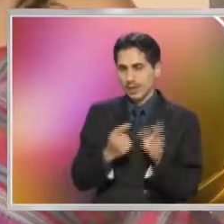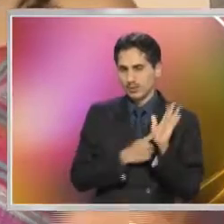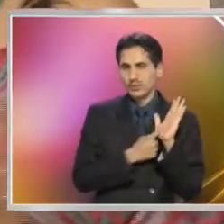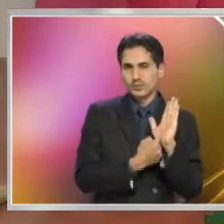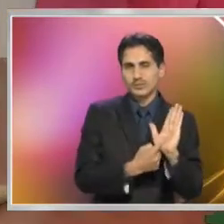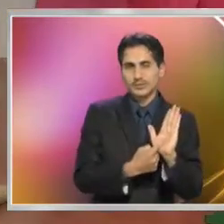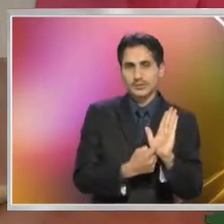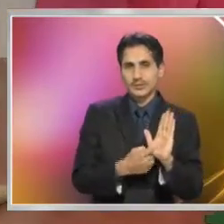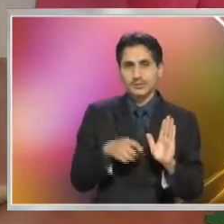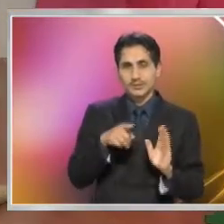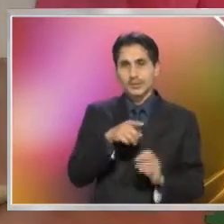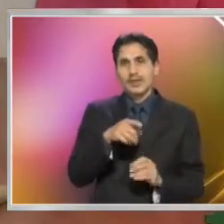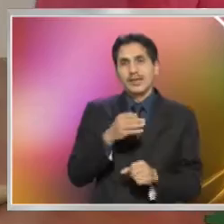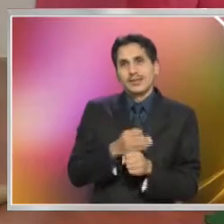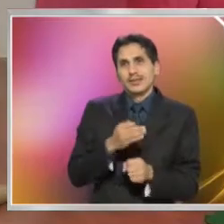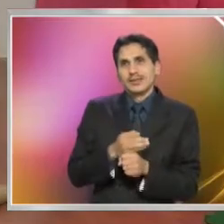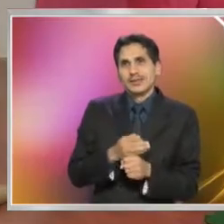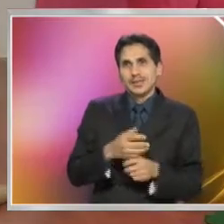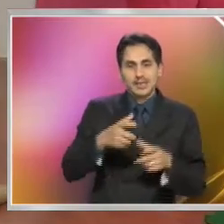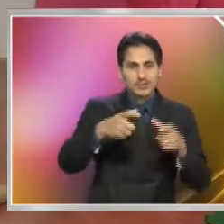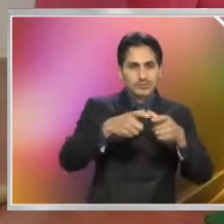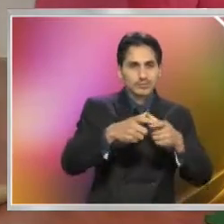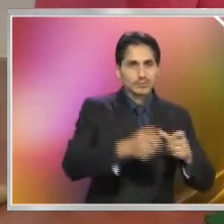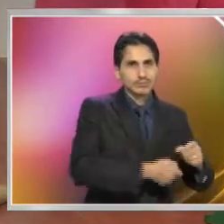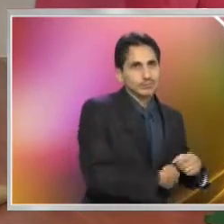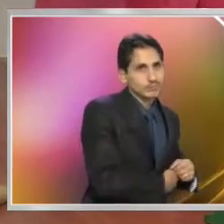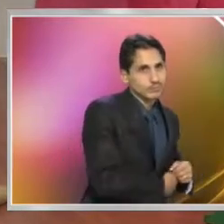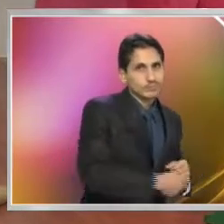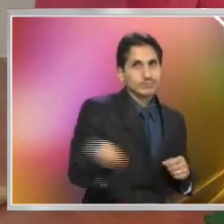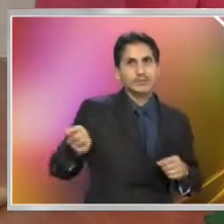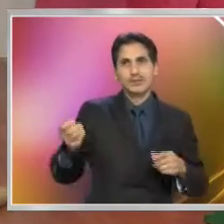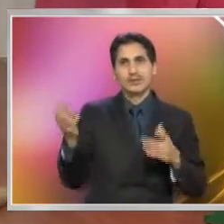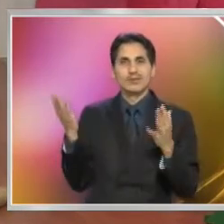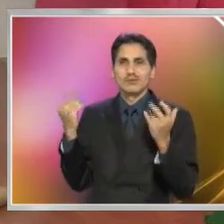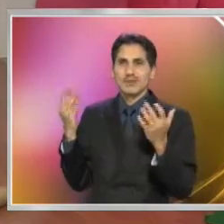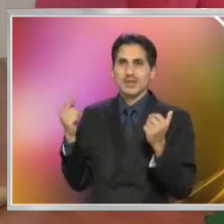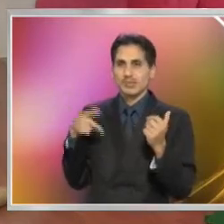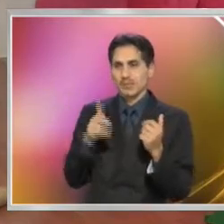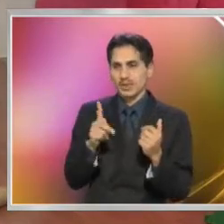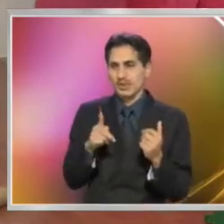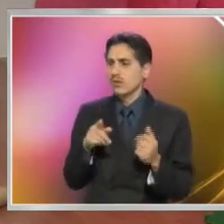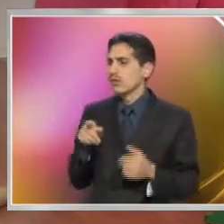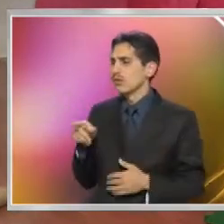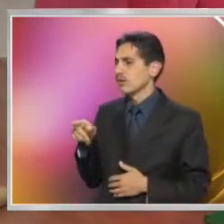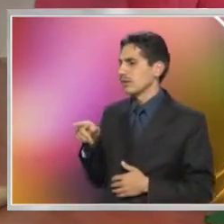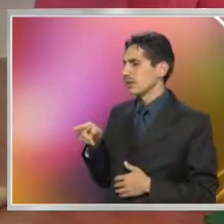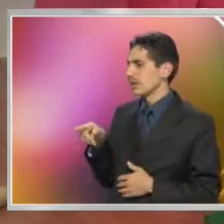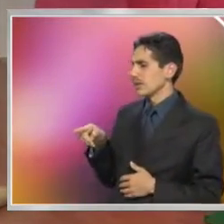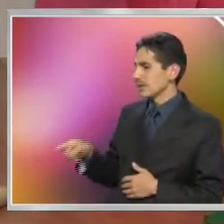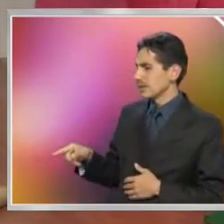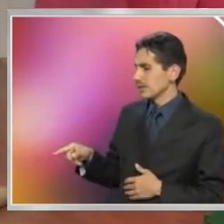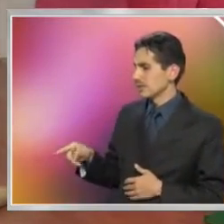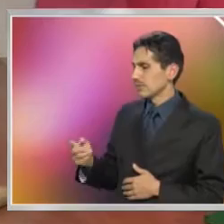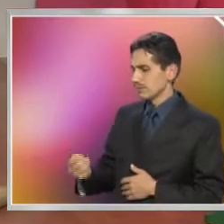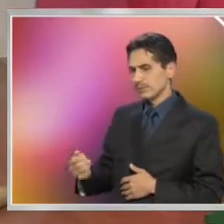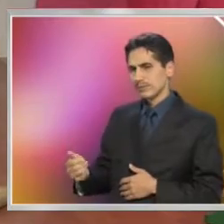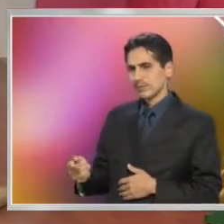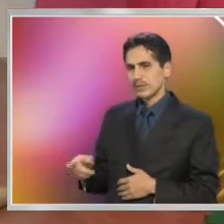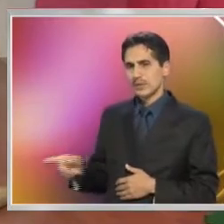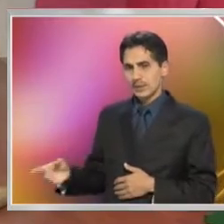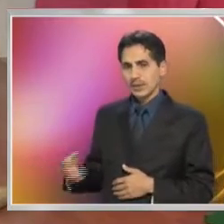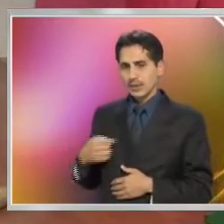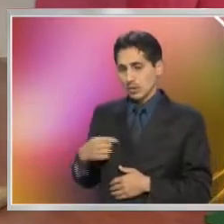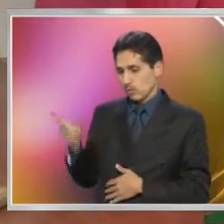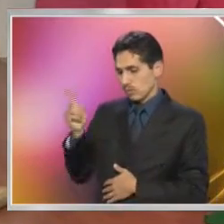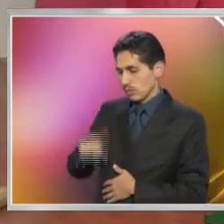¿no? Sí, claro, de disco no traigo ahorita algo para hacer porque el terreno era un poquito Claro. Sí, es difícil. reducido. Pero después ya los trucos que hago, hago algunos